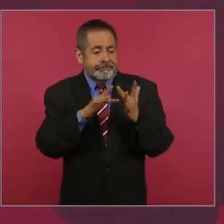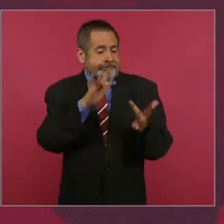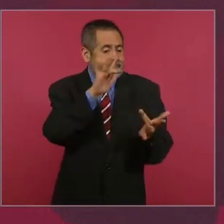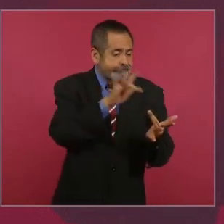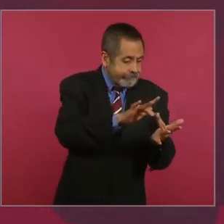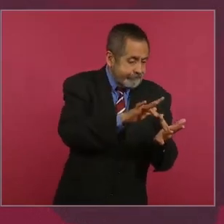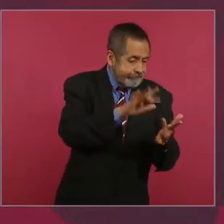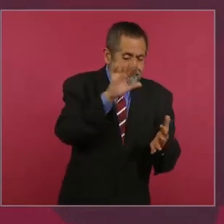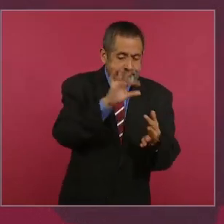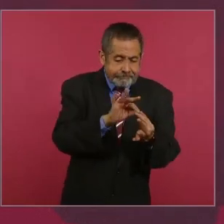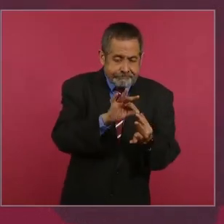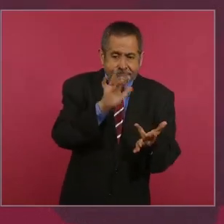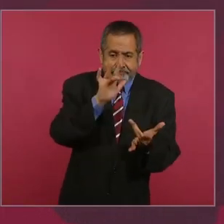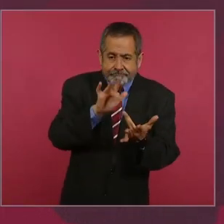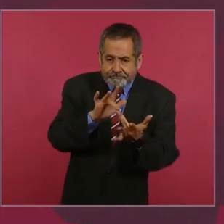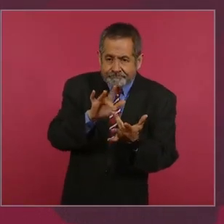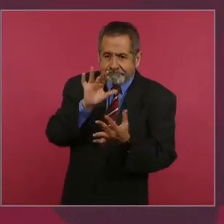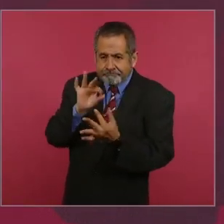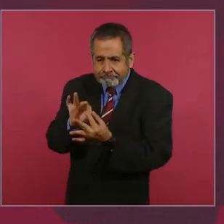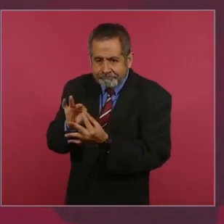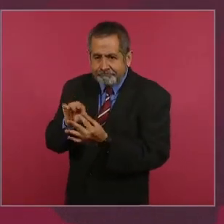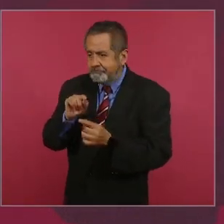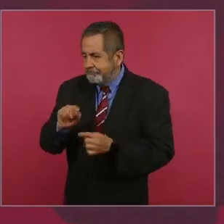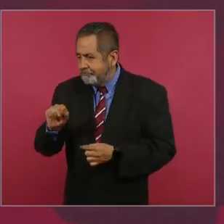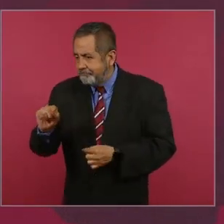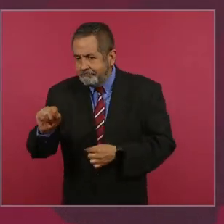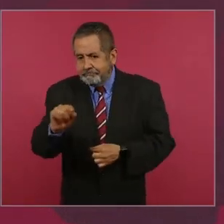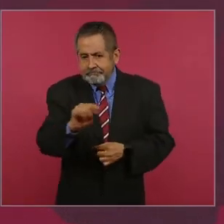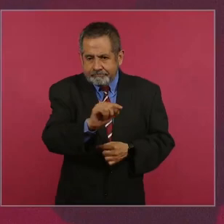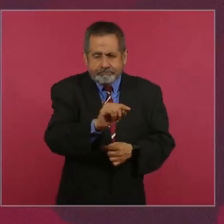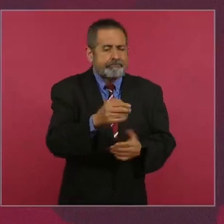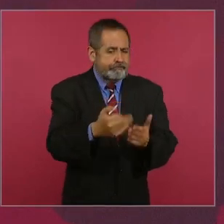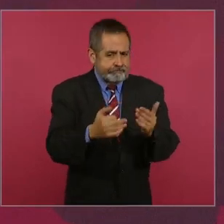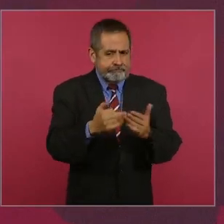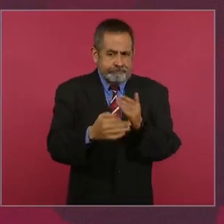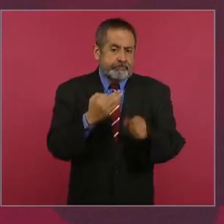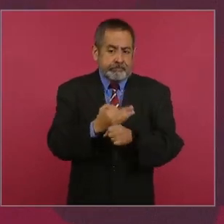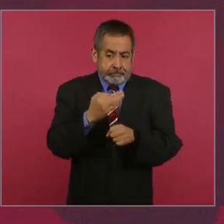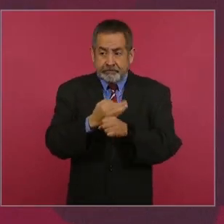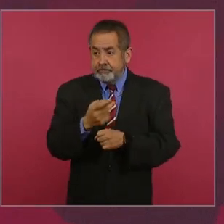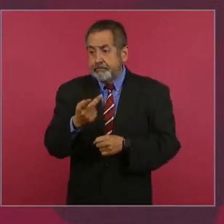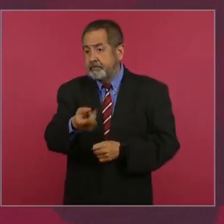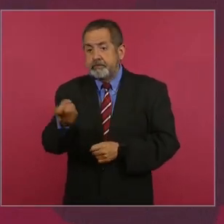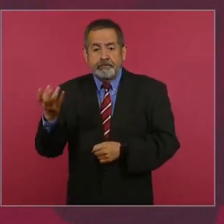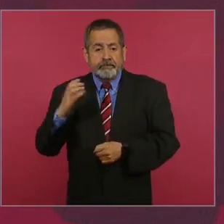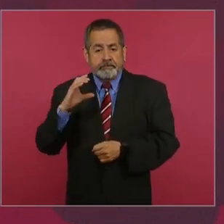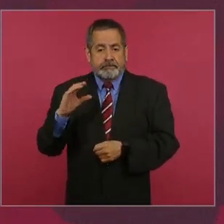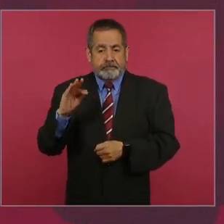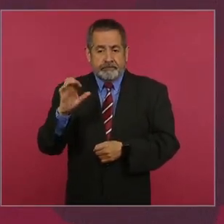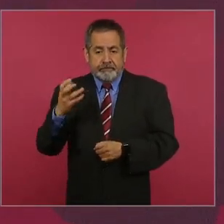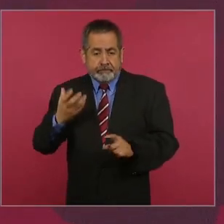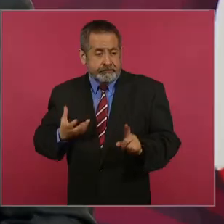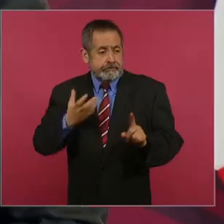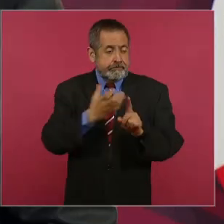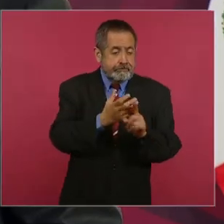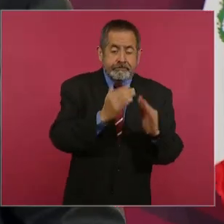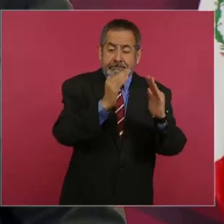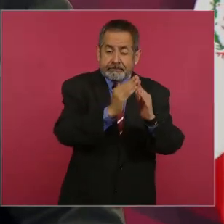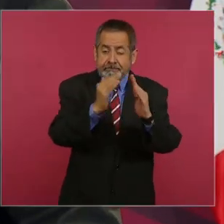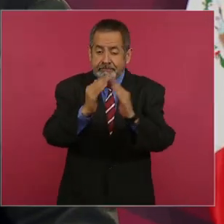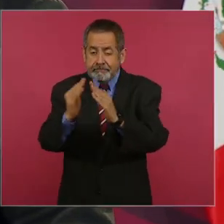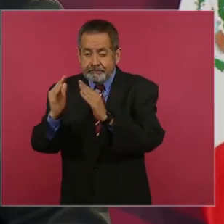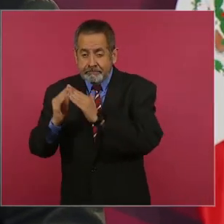los trabajadores electricistas es resolviendo la conexión casa por casa.